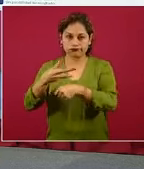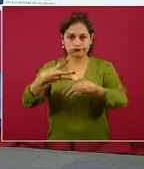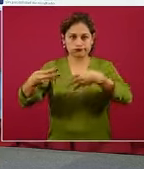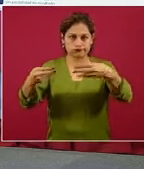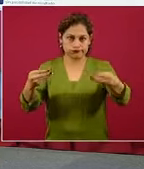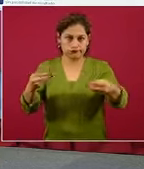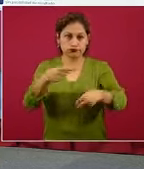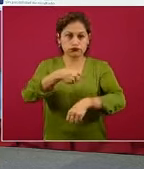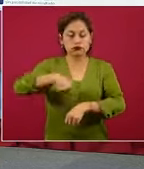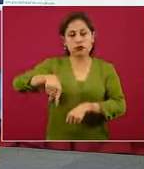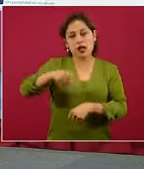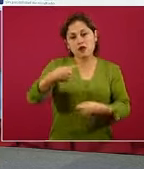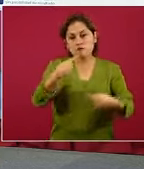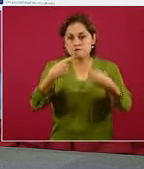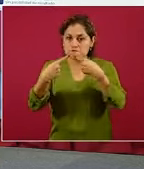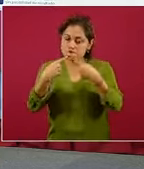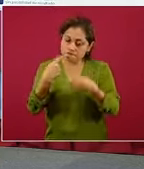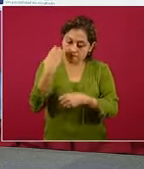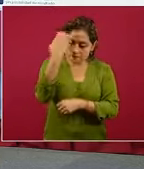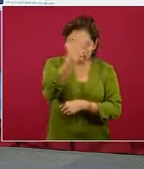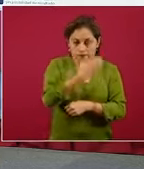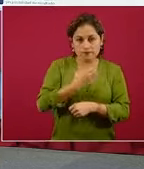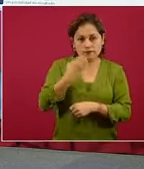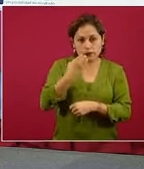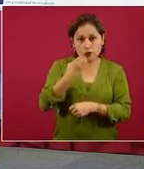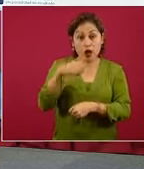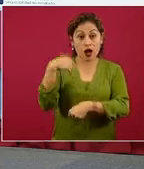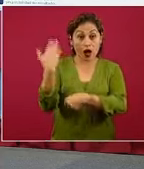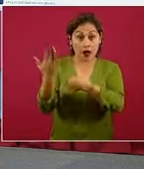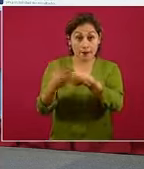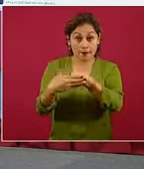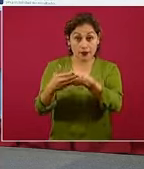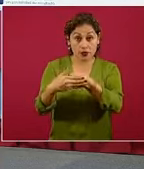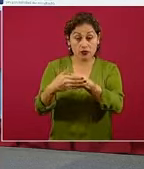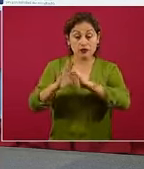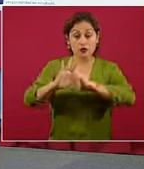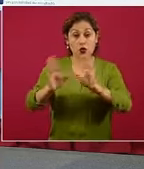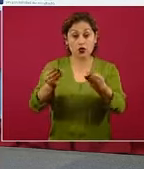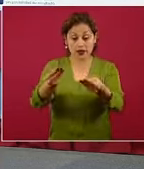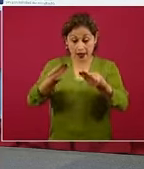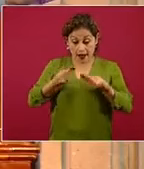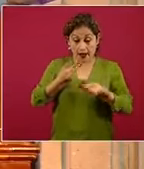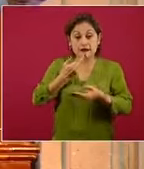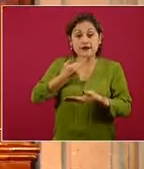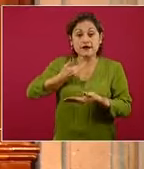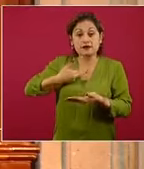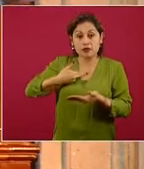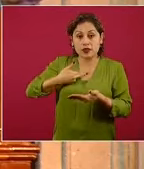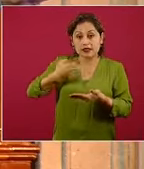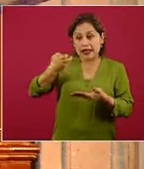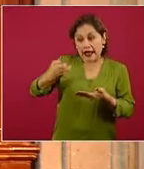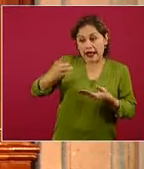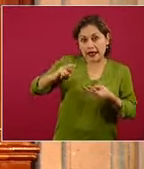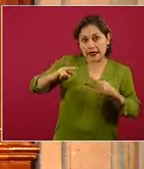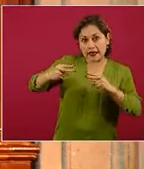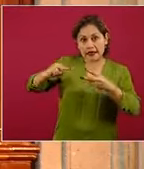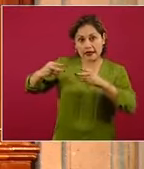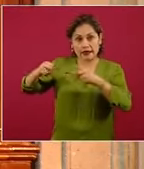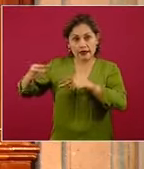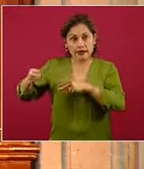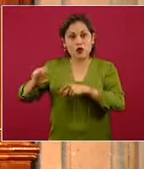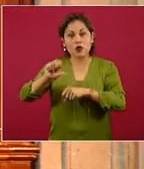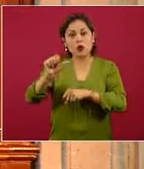en la medida que esto vaya avanzando y cuando tengamos la finalización de estos procesos, todos estos otros 3 grupos que no